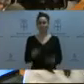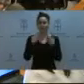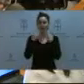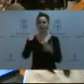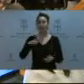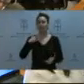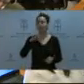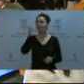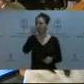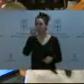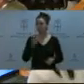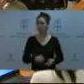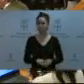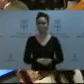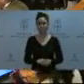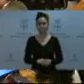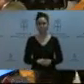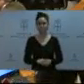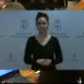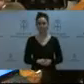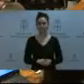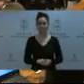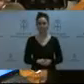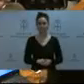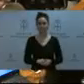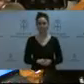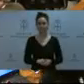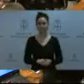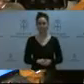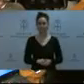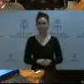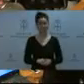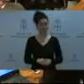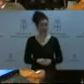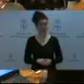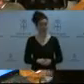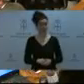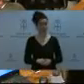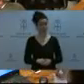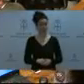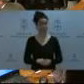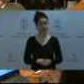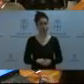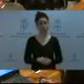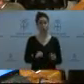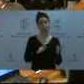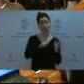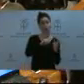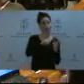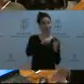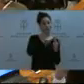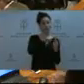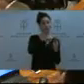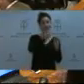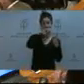Ahora les falta la opinión de la otra pata del tripartito, que tanto les gusta